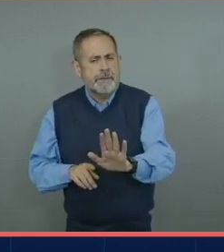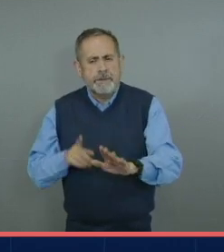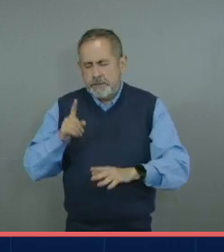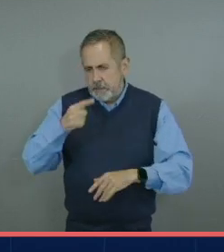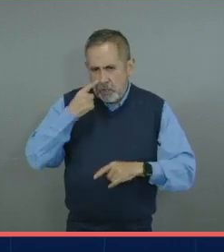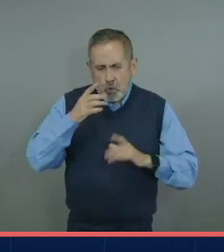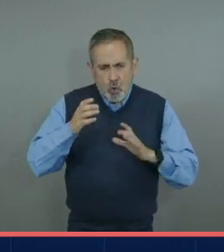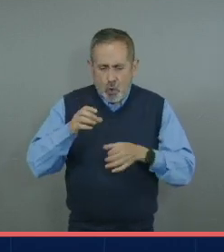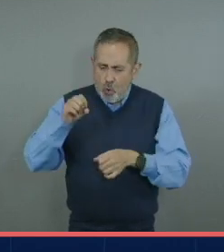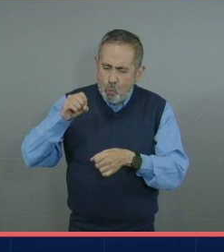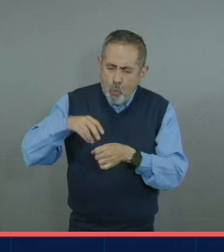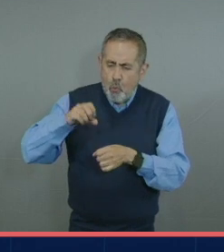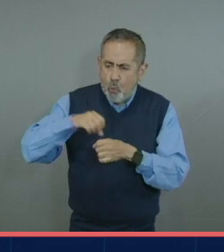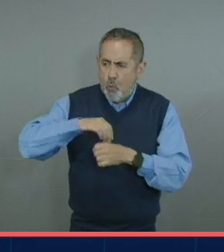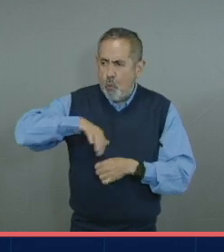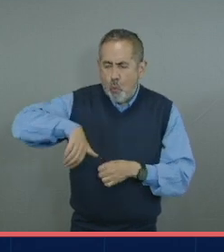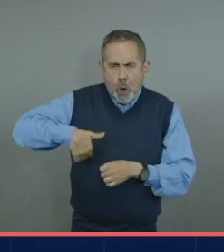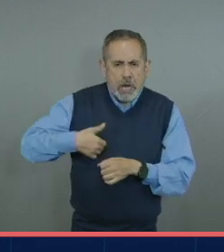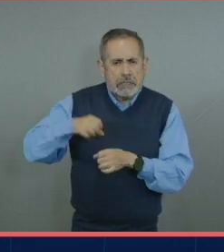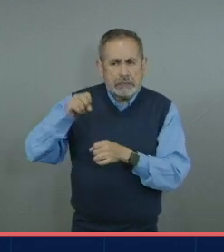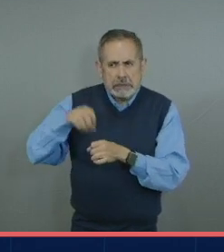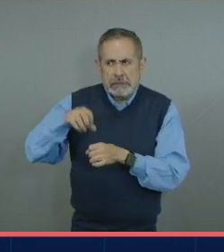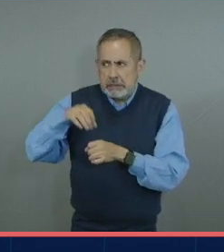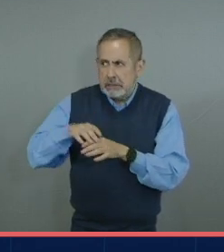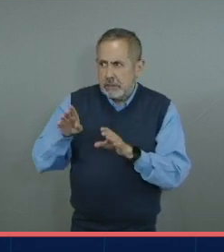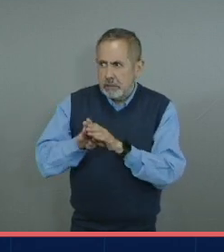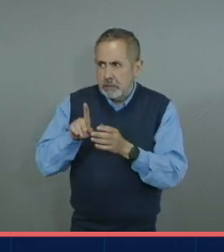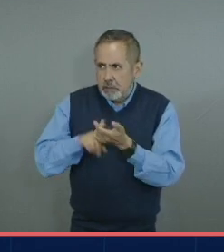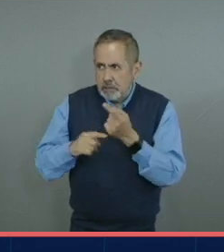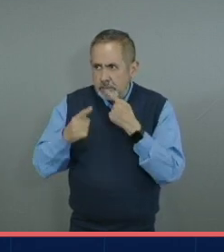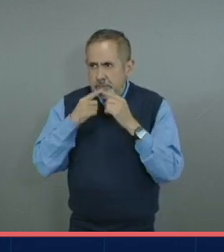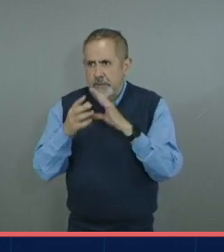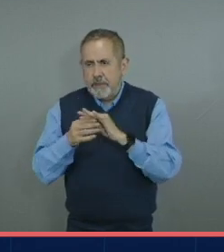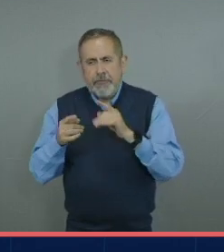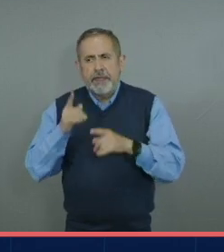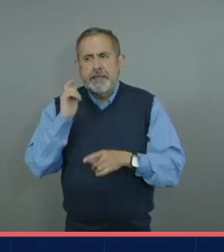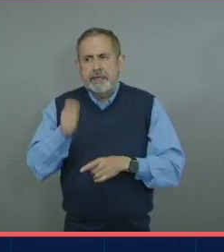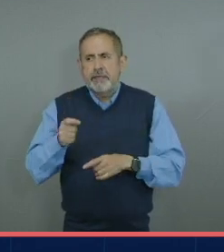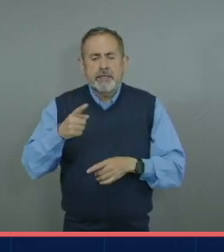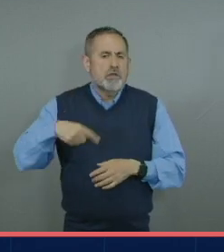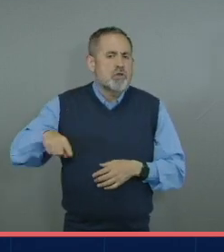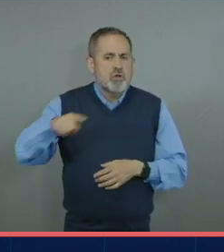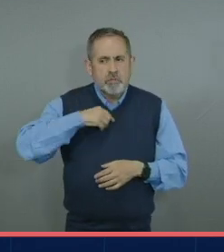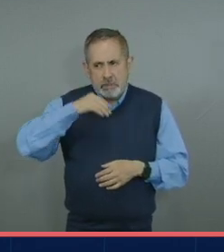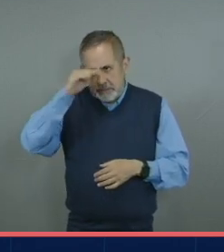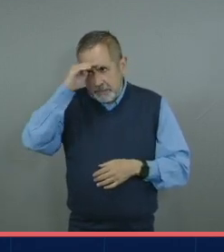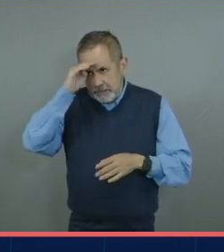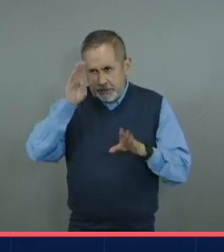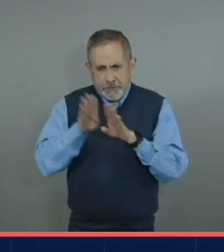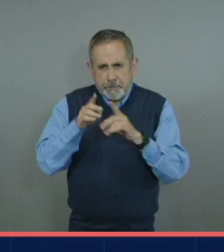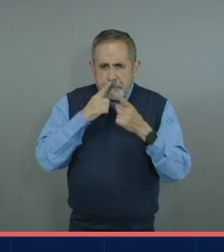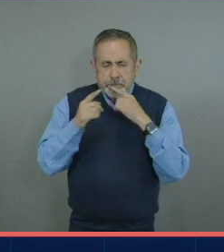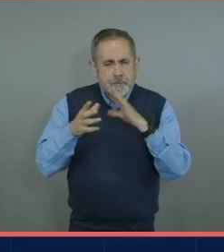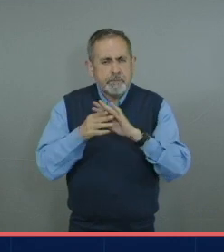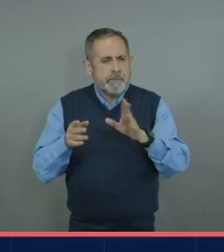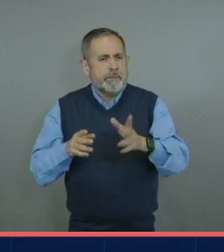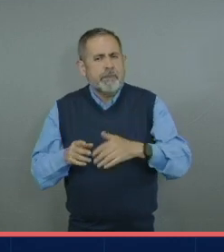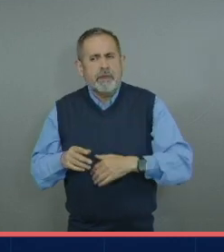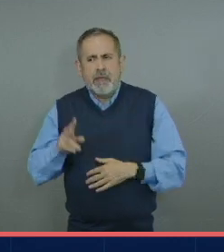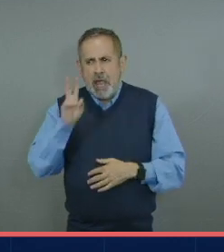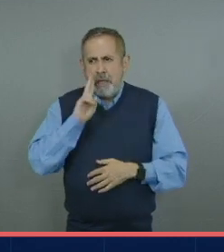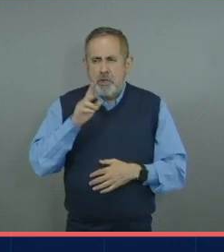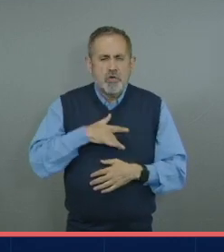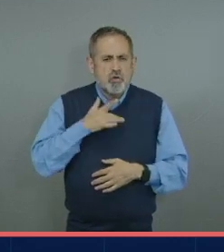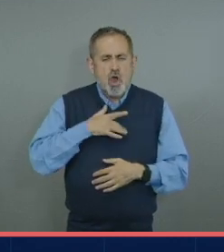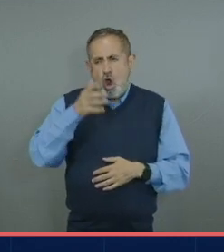Ojo, ahorrar no significa sacrificio, significa constancia y disciplina. Ya descubriremos ese